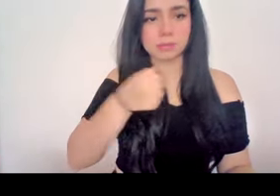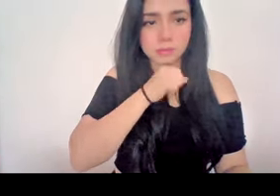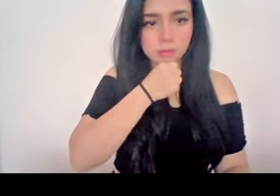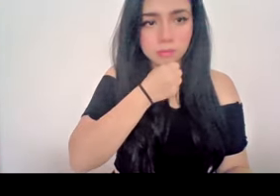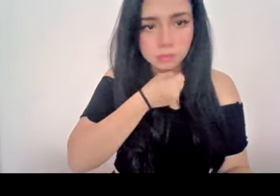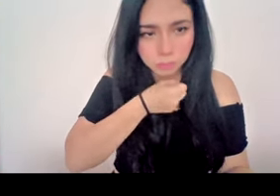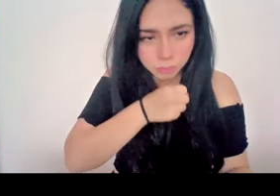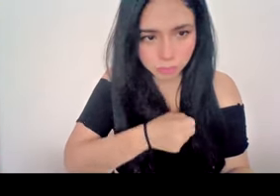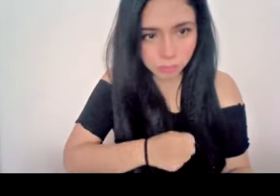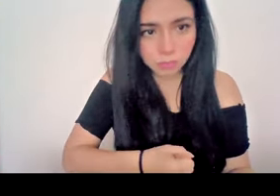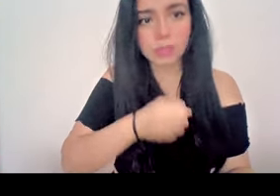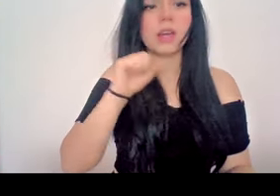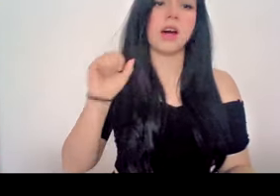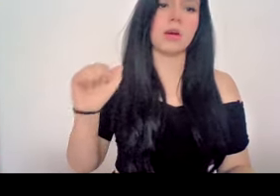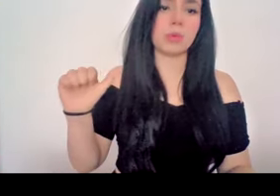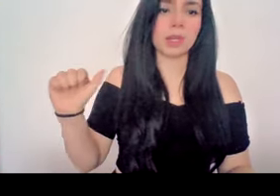Abuela.